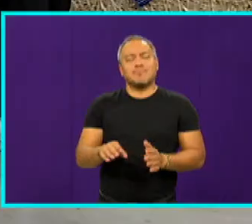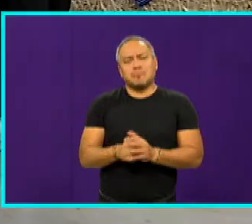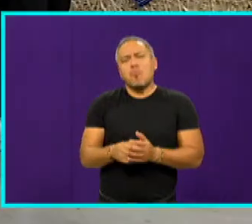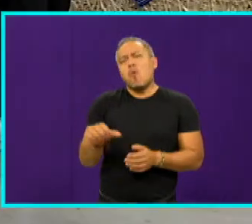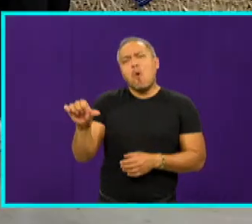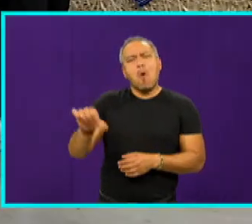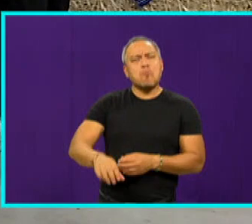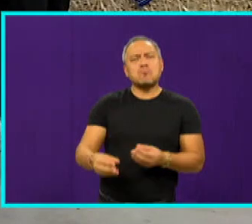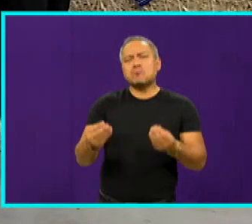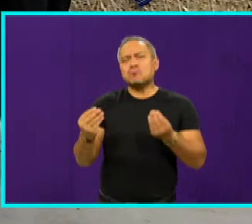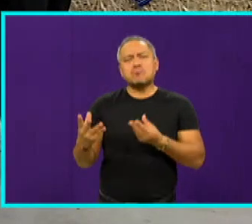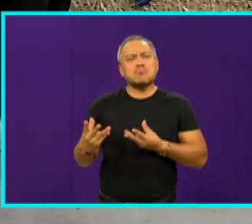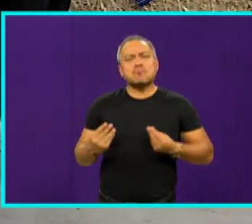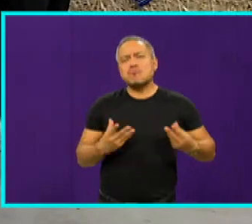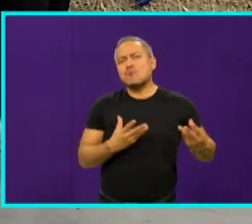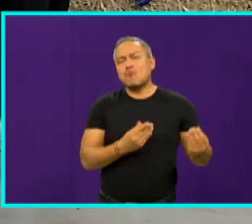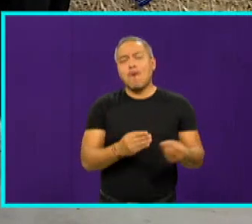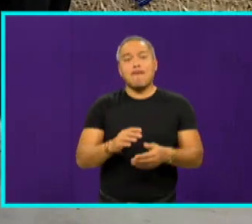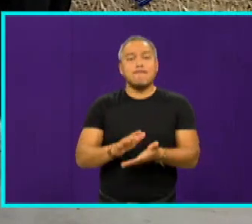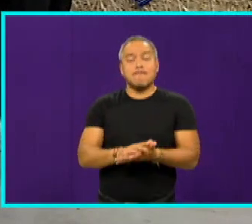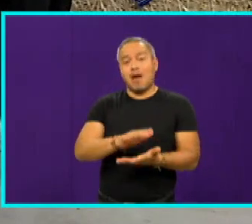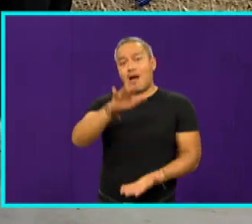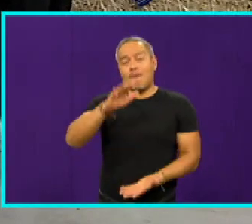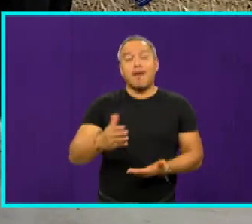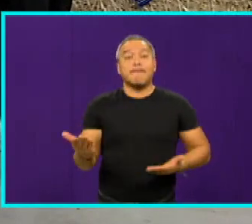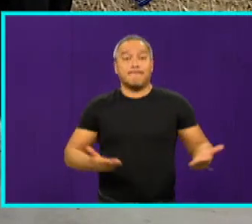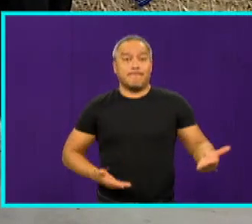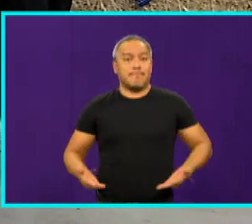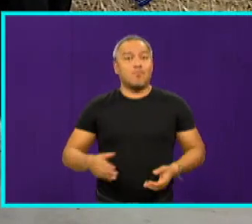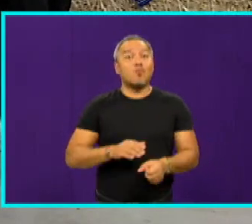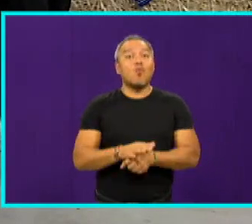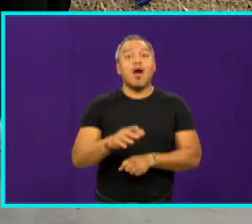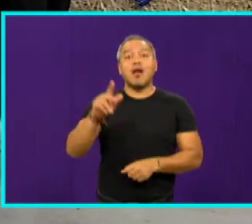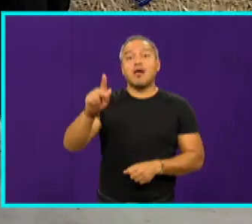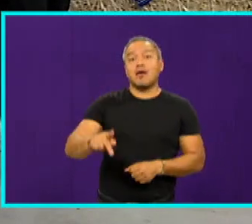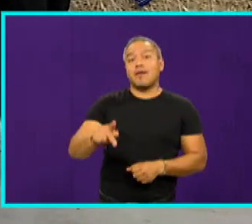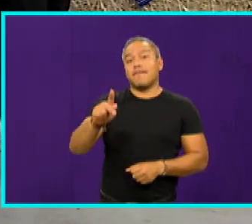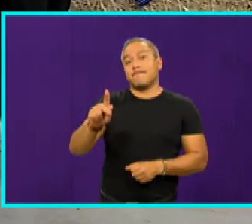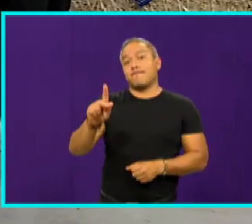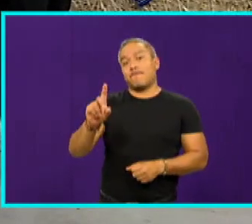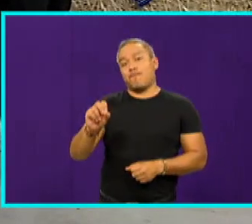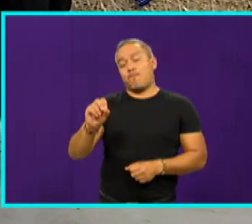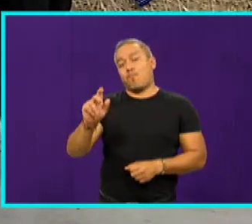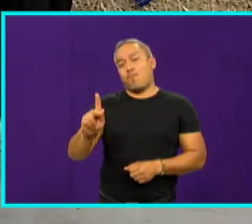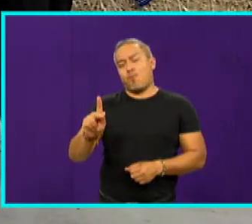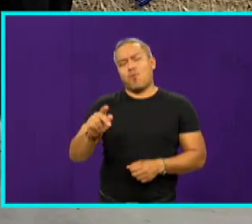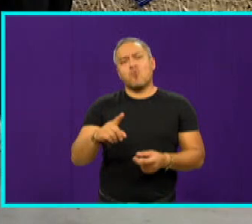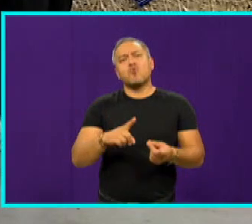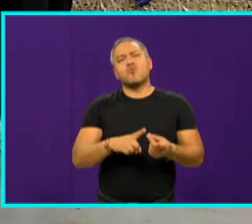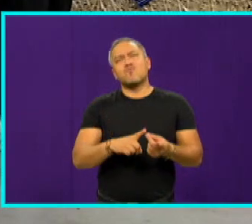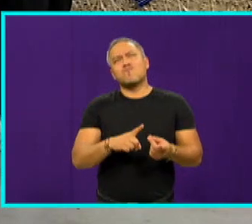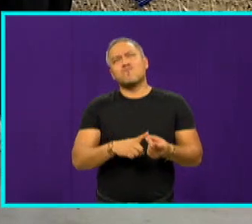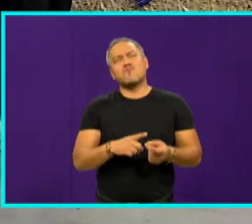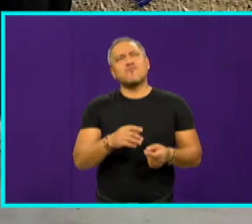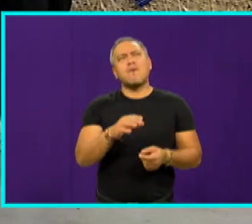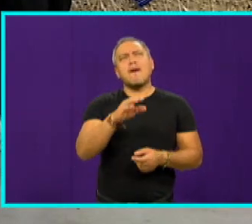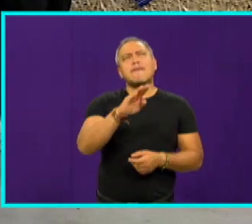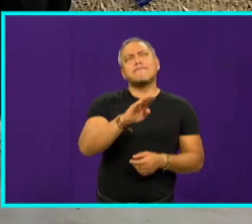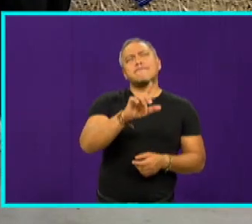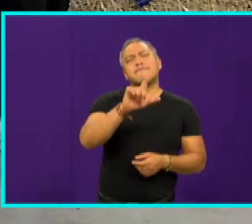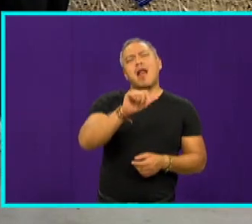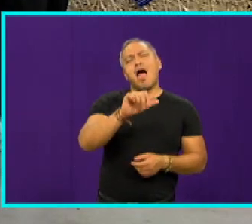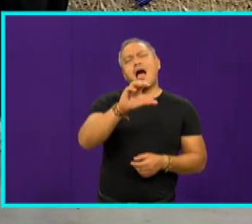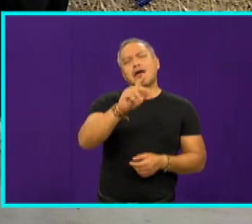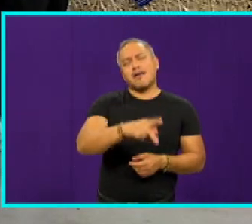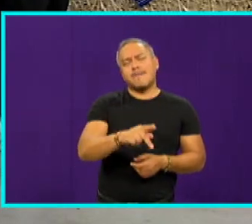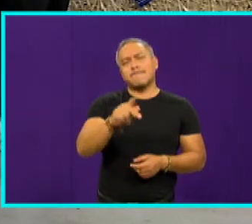en día con artistas de moda, y K-pop, que se involucra más hacia el pop coreano, las bandas de Blackpink, BTS y demás. Ay,